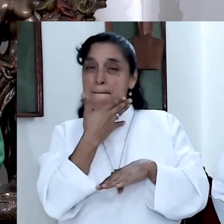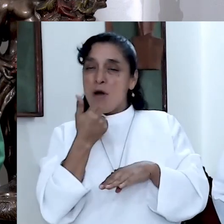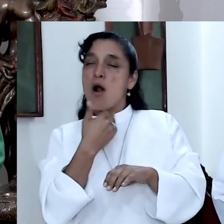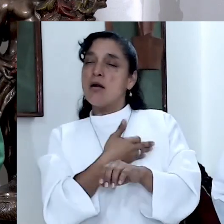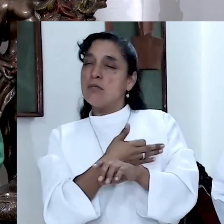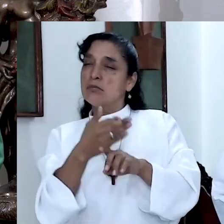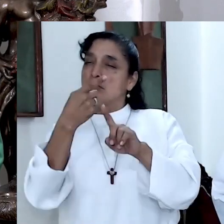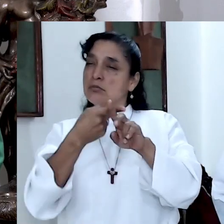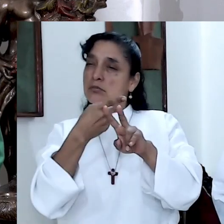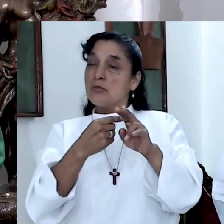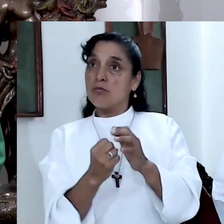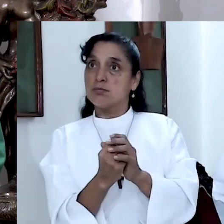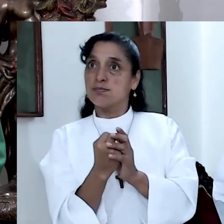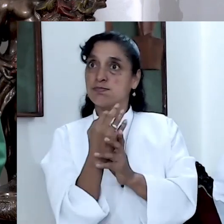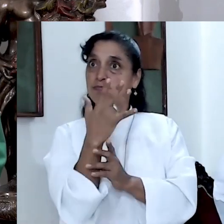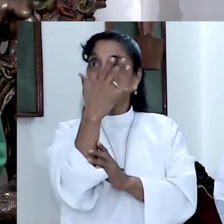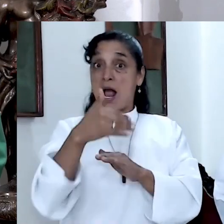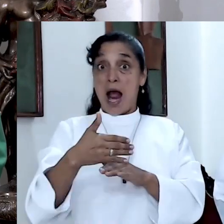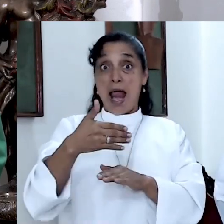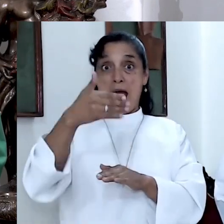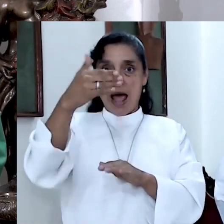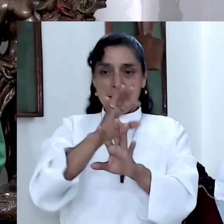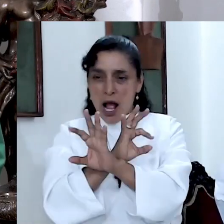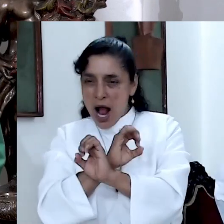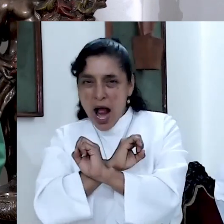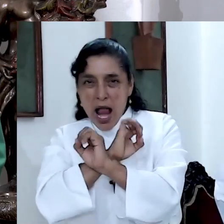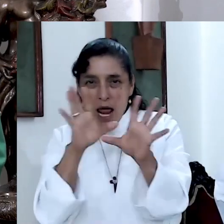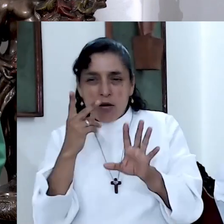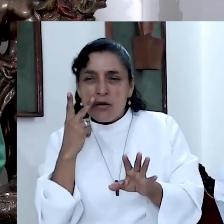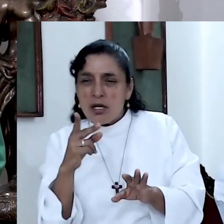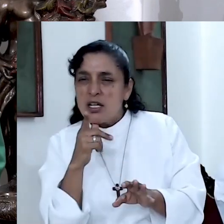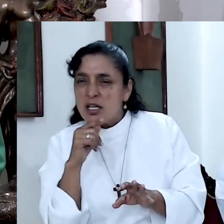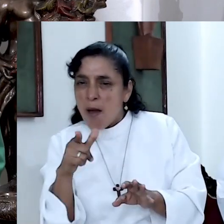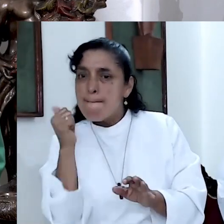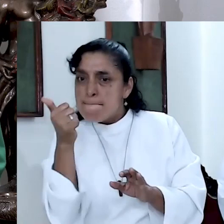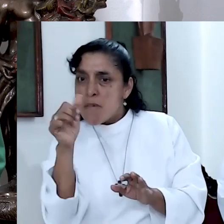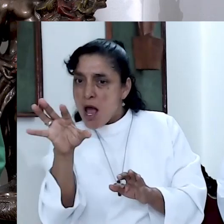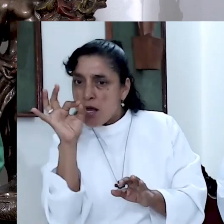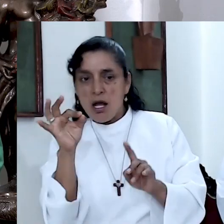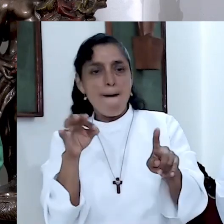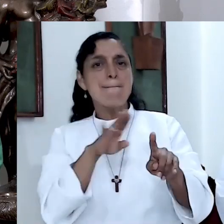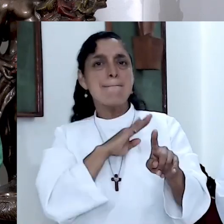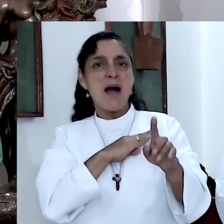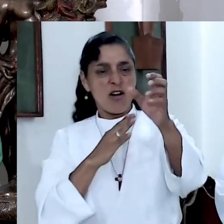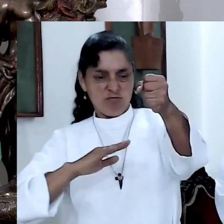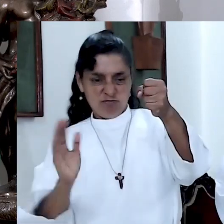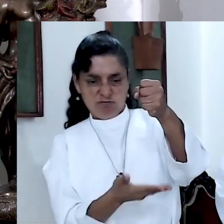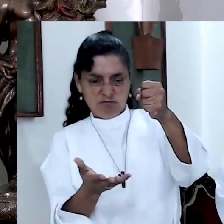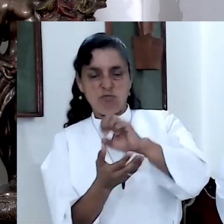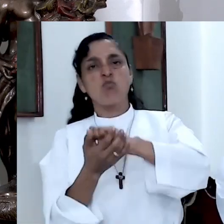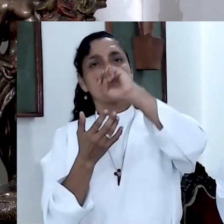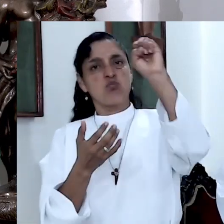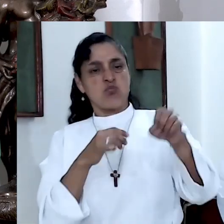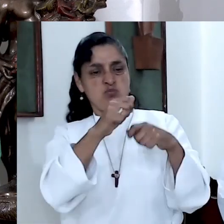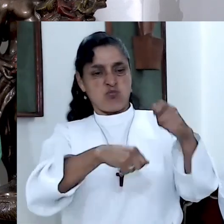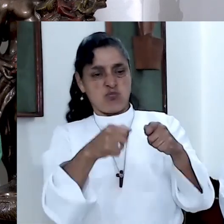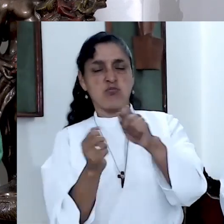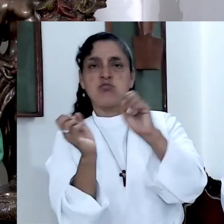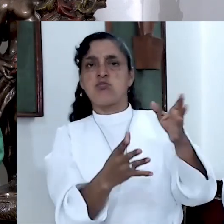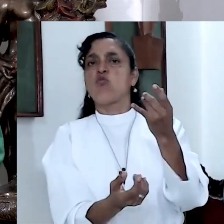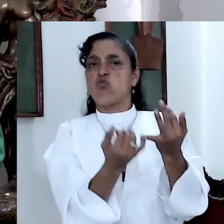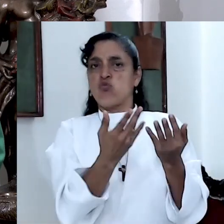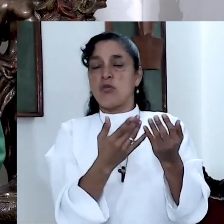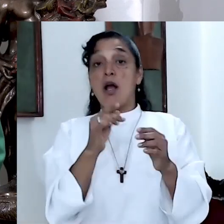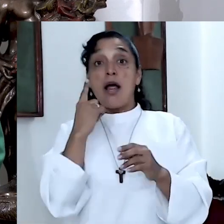a los segadores: Arranquen primero la cizaña y átenla en gavillas para quemarla. Y